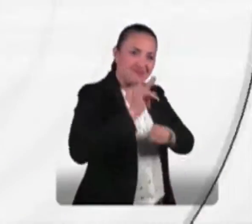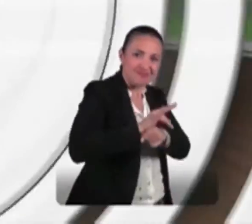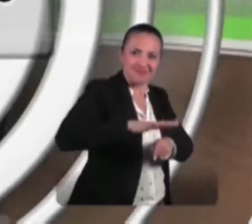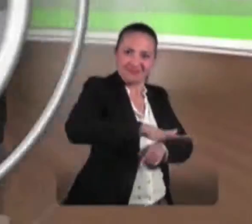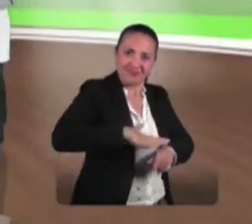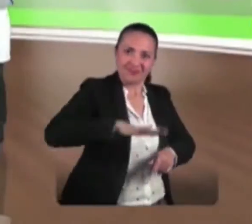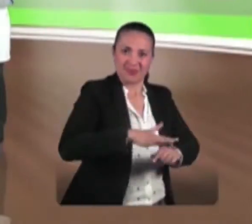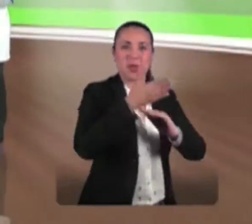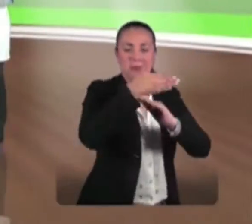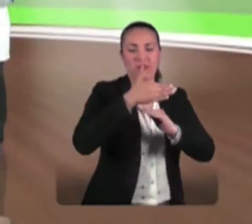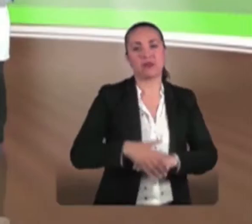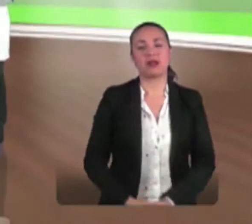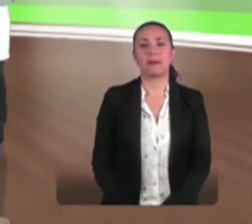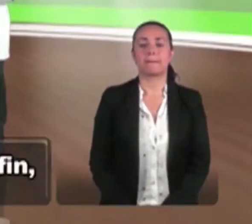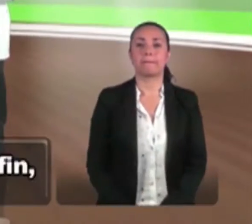seguridad.